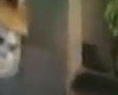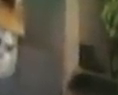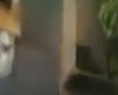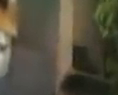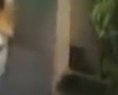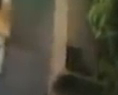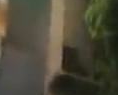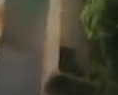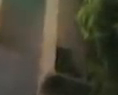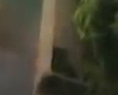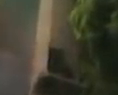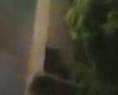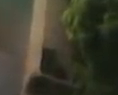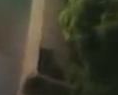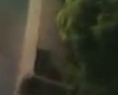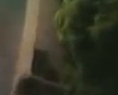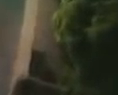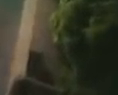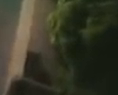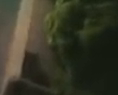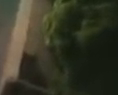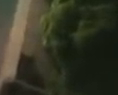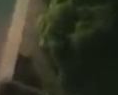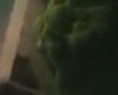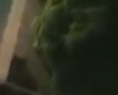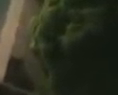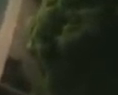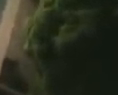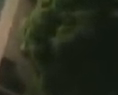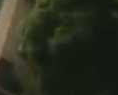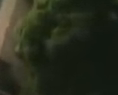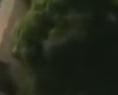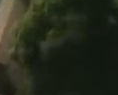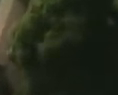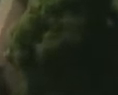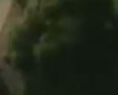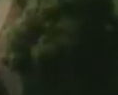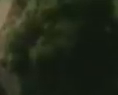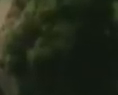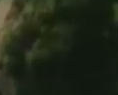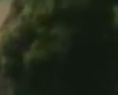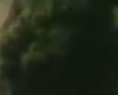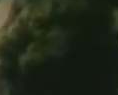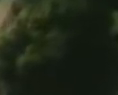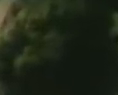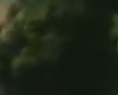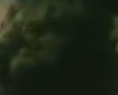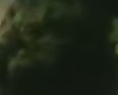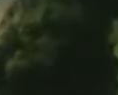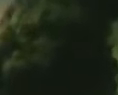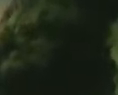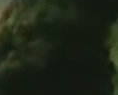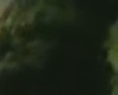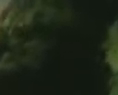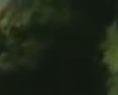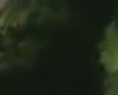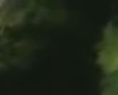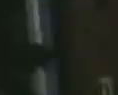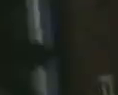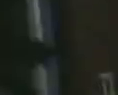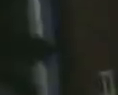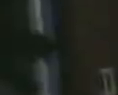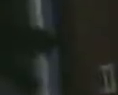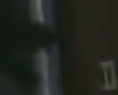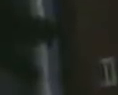golpe mediático a la conspiración digital. Un espacio para el debate de la historia reciente de la comunicación